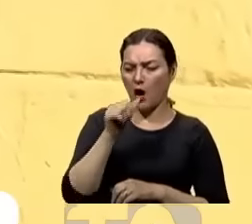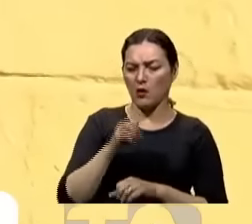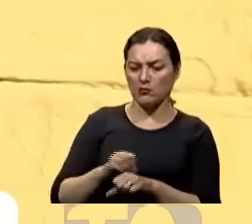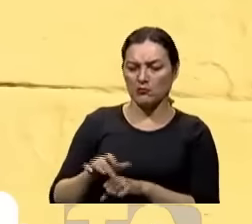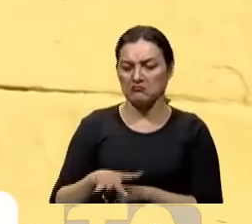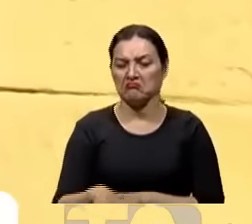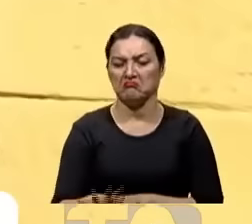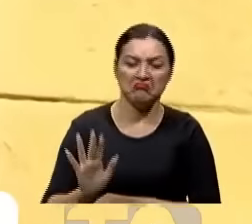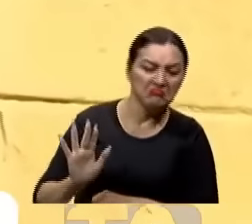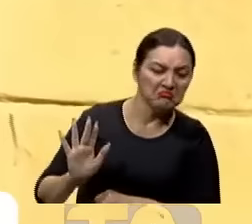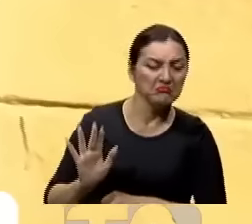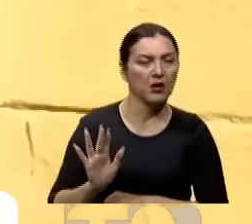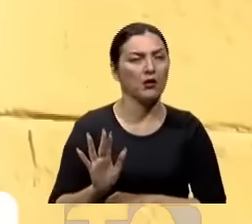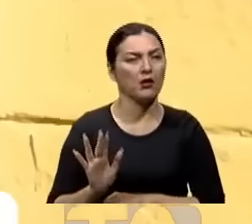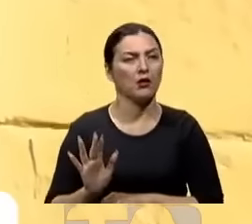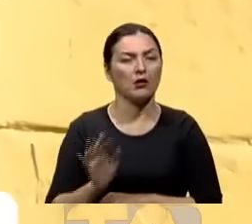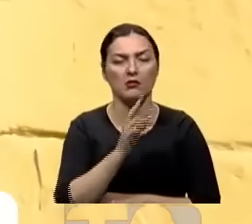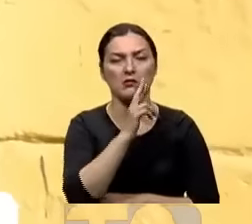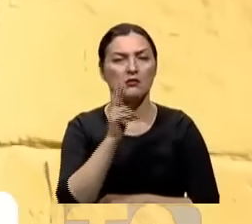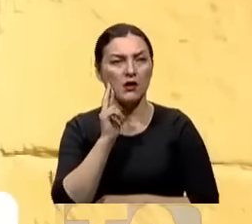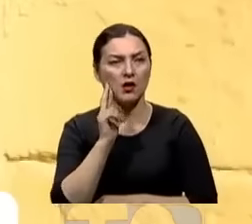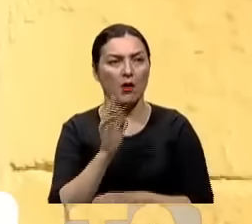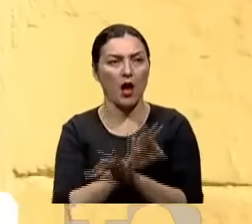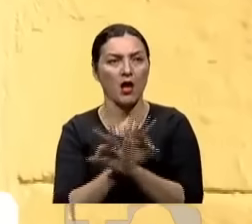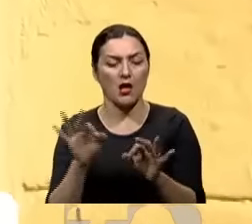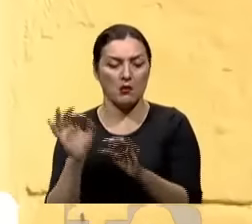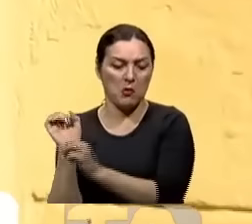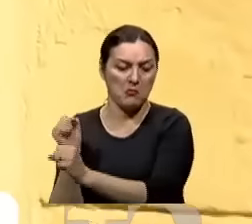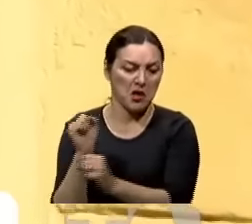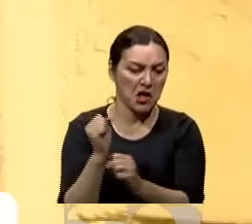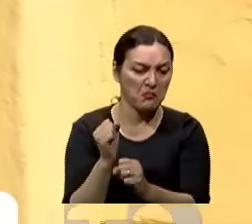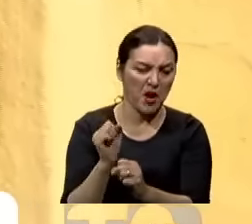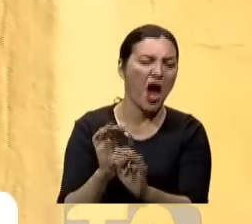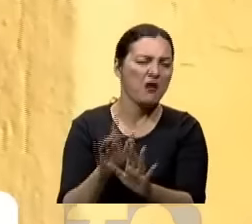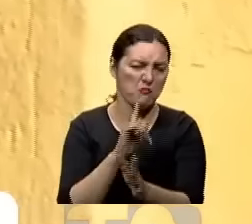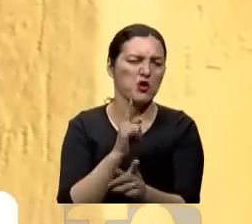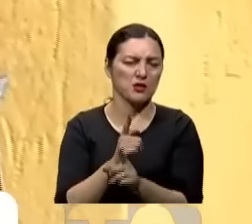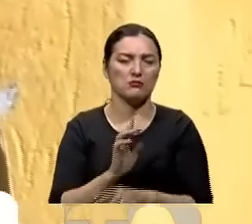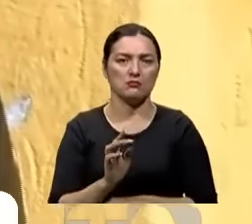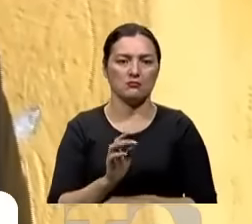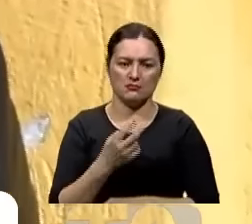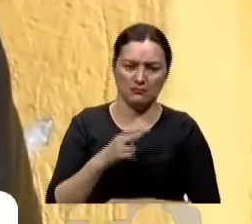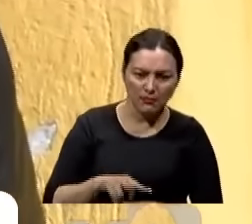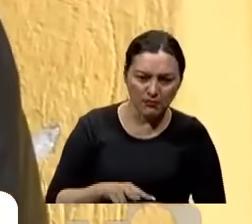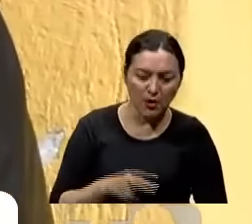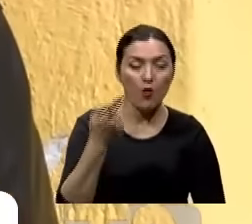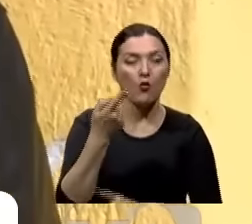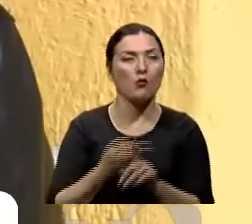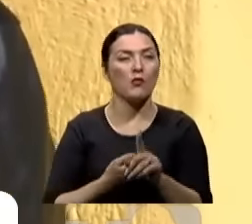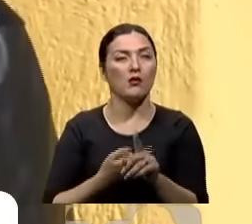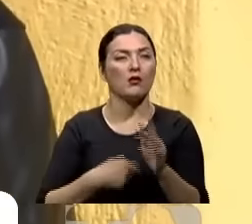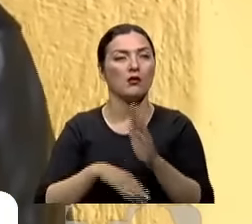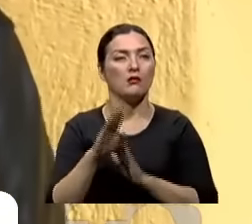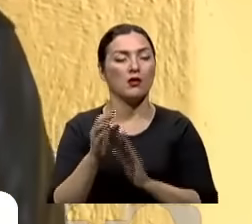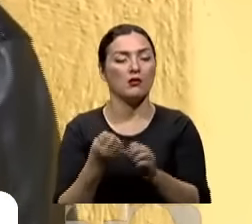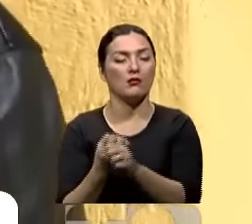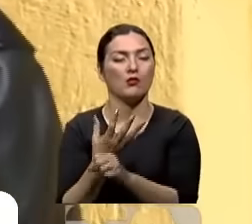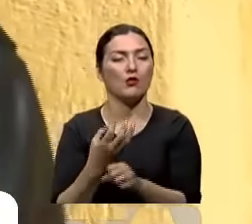agua, pero pensé que salía la señora del restaurante a limpiar. Pero realmente esto se ha firmado mucho más, un mes. Entonces, como dice